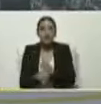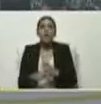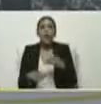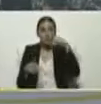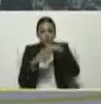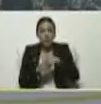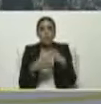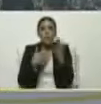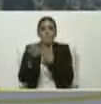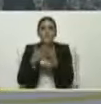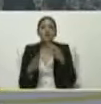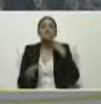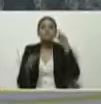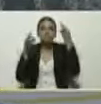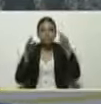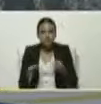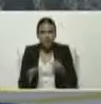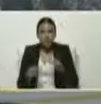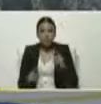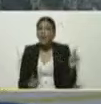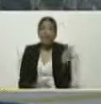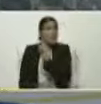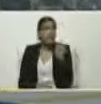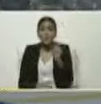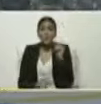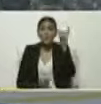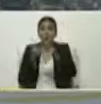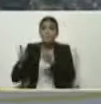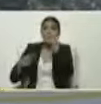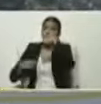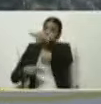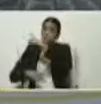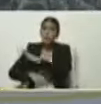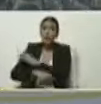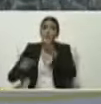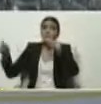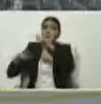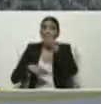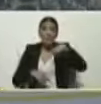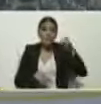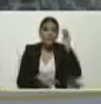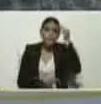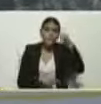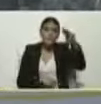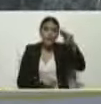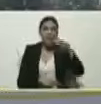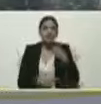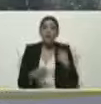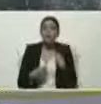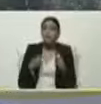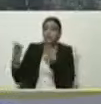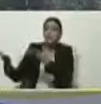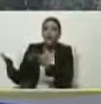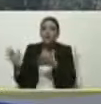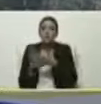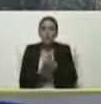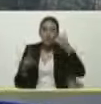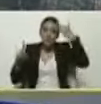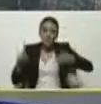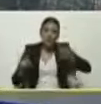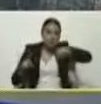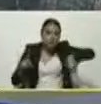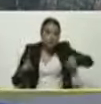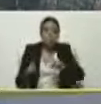seguras. Ningún vendepatria vendrá a tomar este bastón de mando.